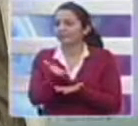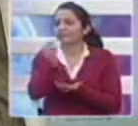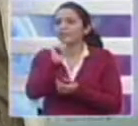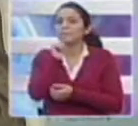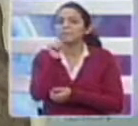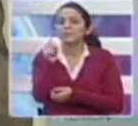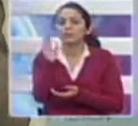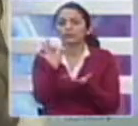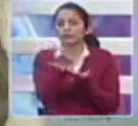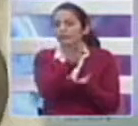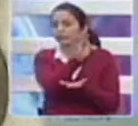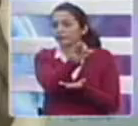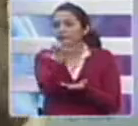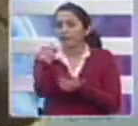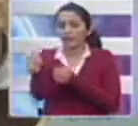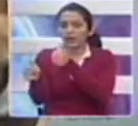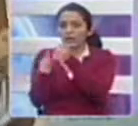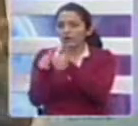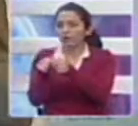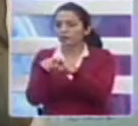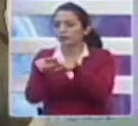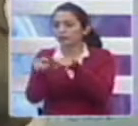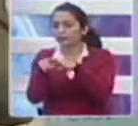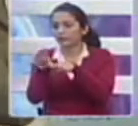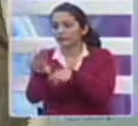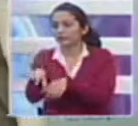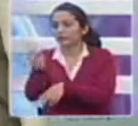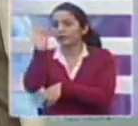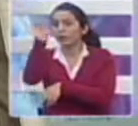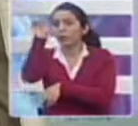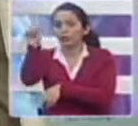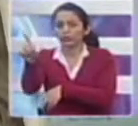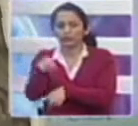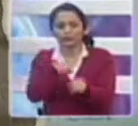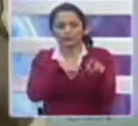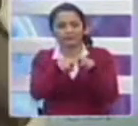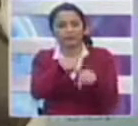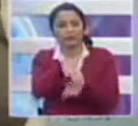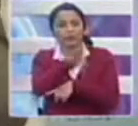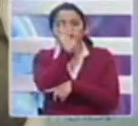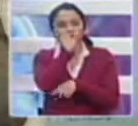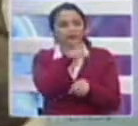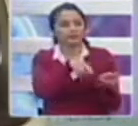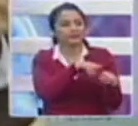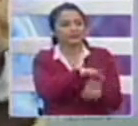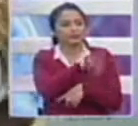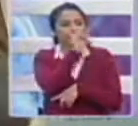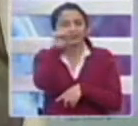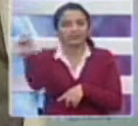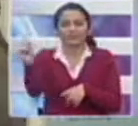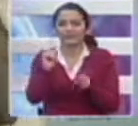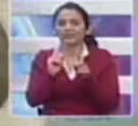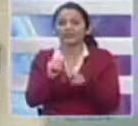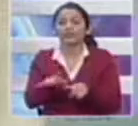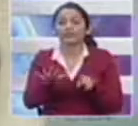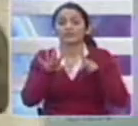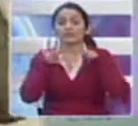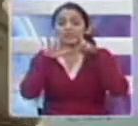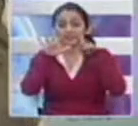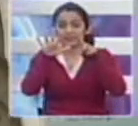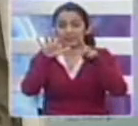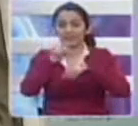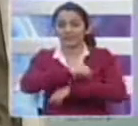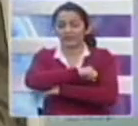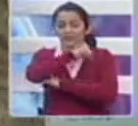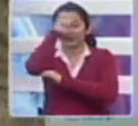propia parroquia, y de esta manera se eligió en todo un fin de semana a los representantes. Estos 6 ganadores van a estar